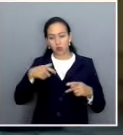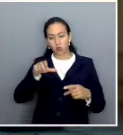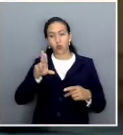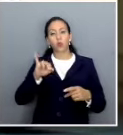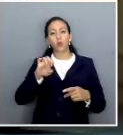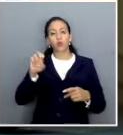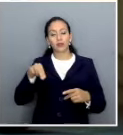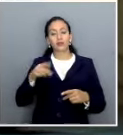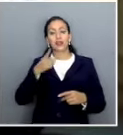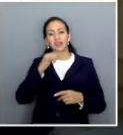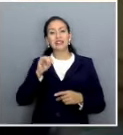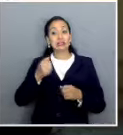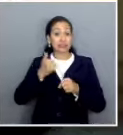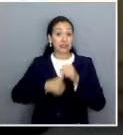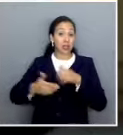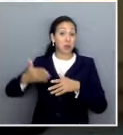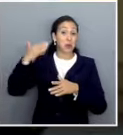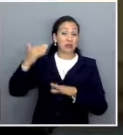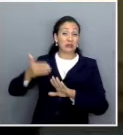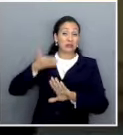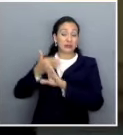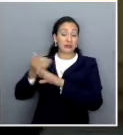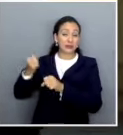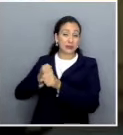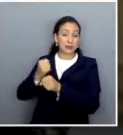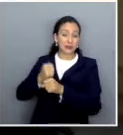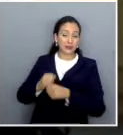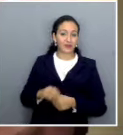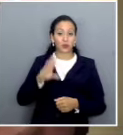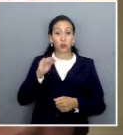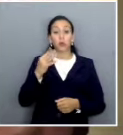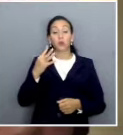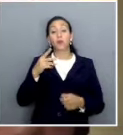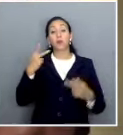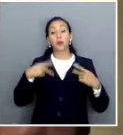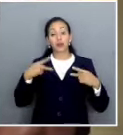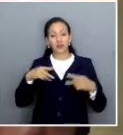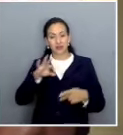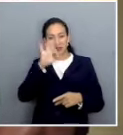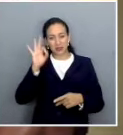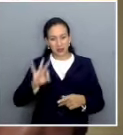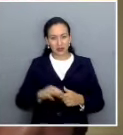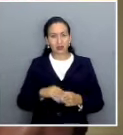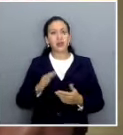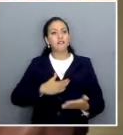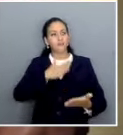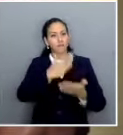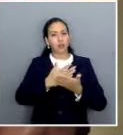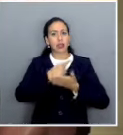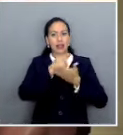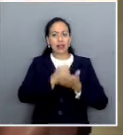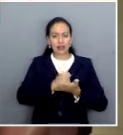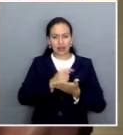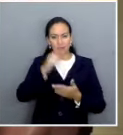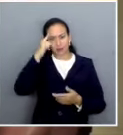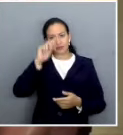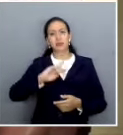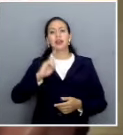pasado. El 24% fueron amagadas con ser llevadas a terapias de conversión y el 17%